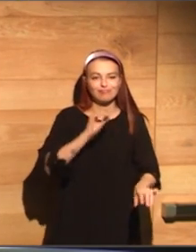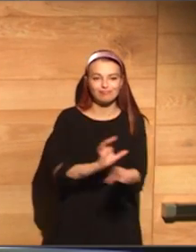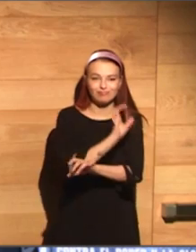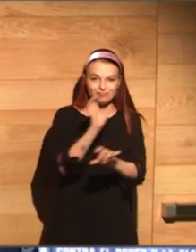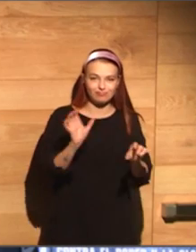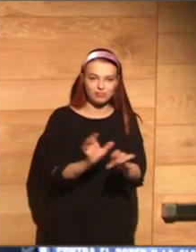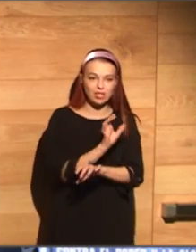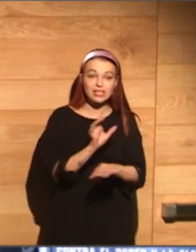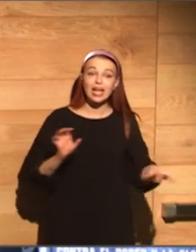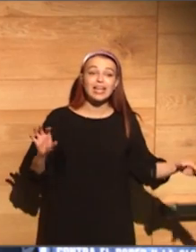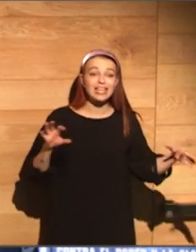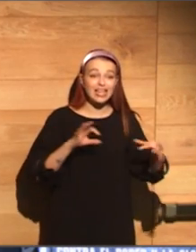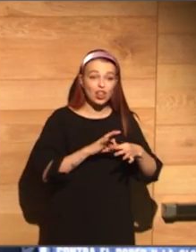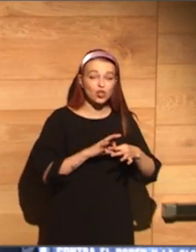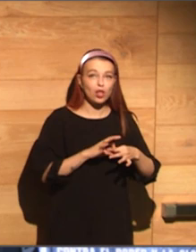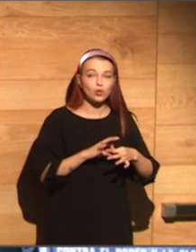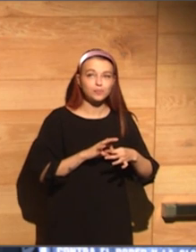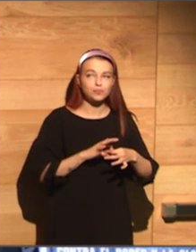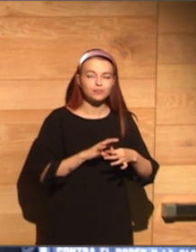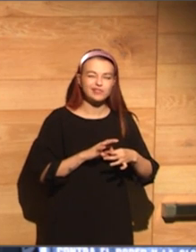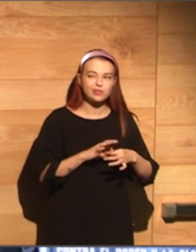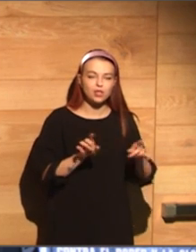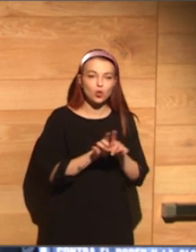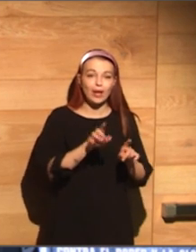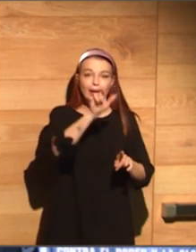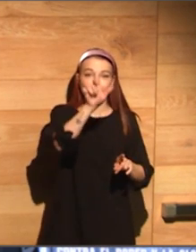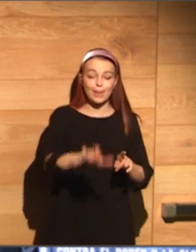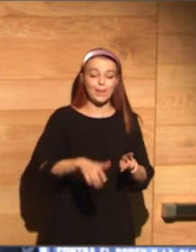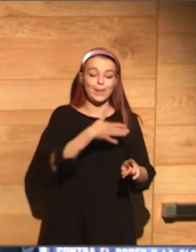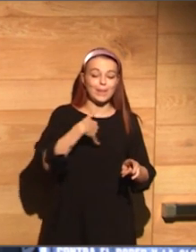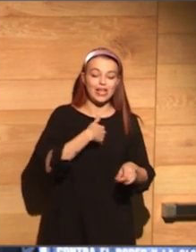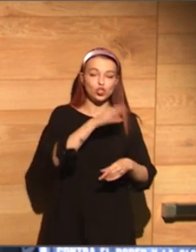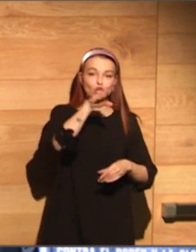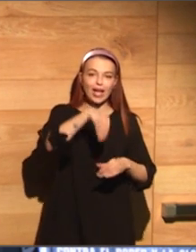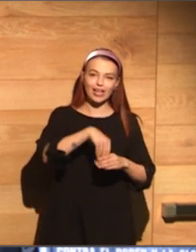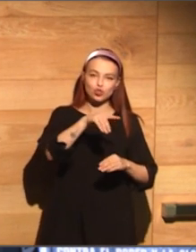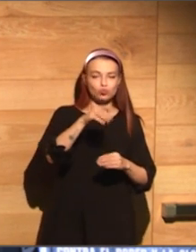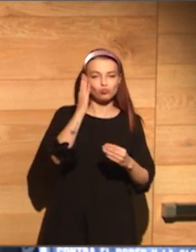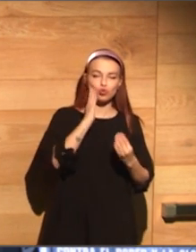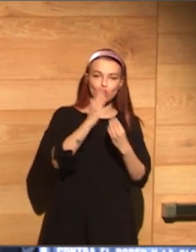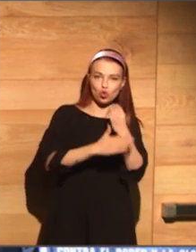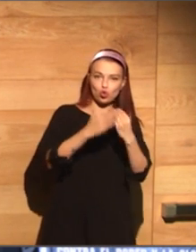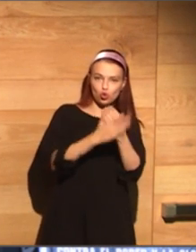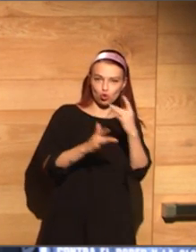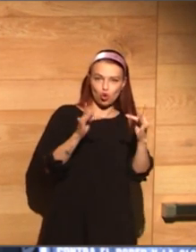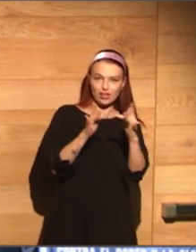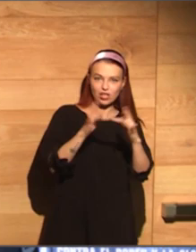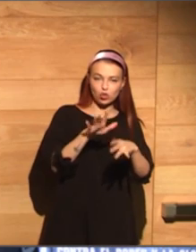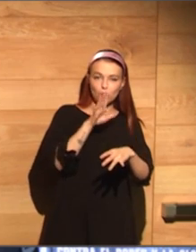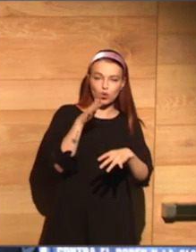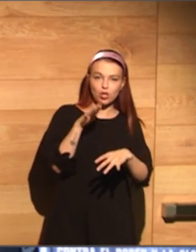con ese cariño con el que trata a los personajes, porque es algo que sucede solo. El protagonista de la Escopeta Nacional es